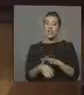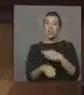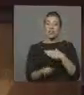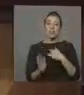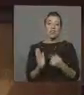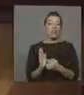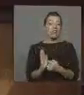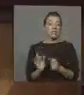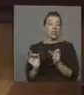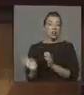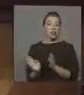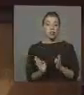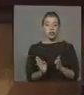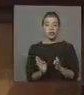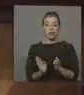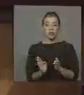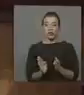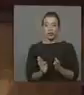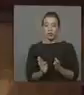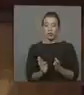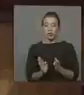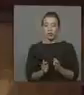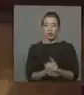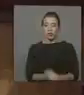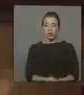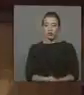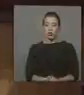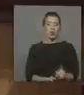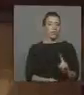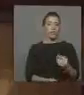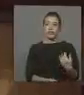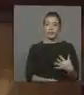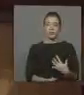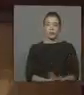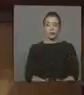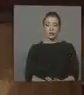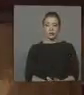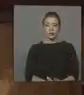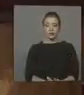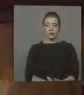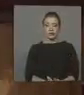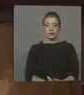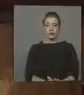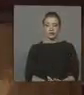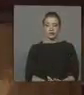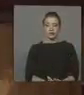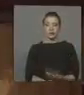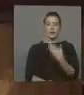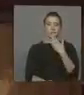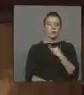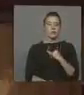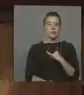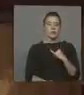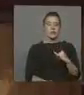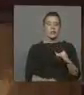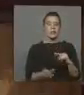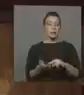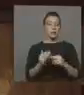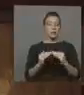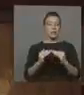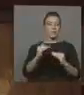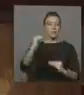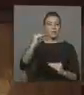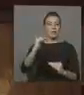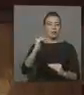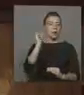regulación es irrelevante. Más aún, se perpetuarían las desigualdades entre